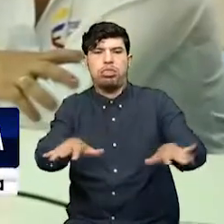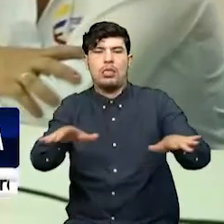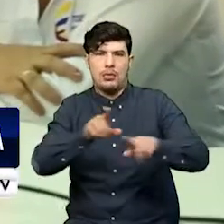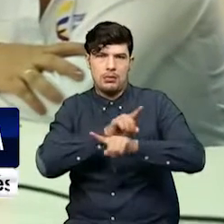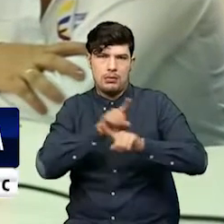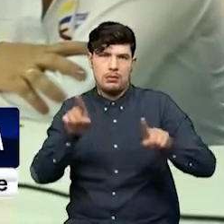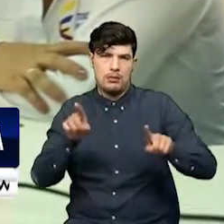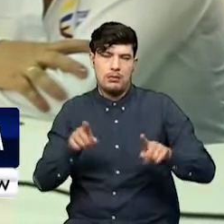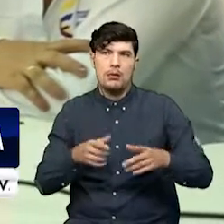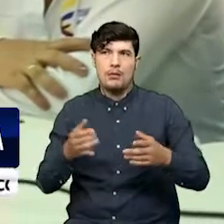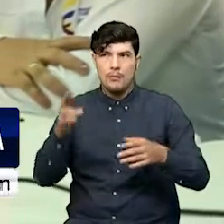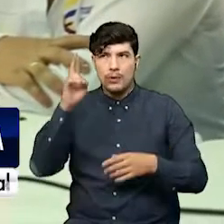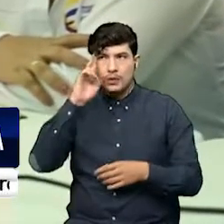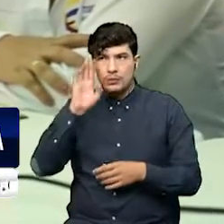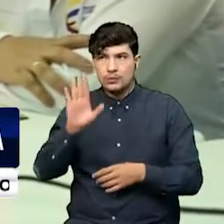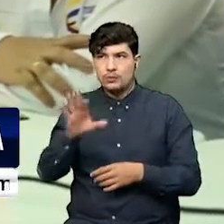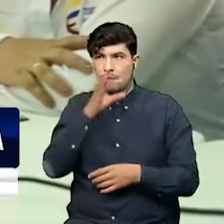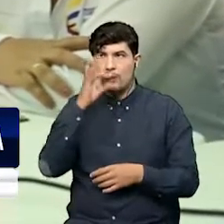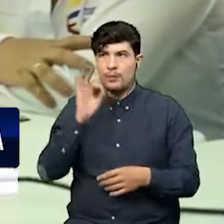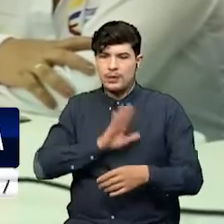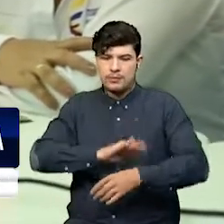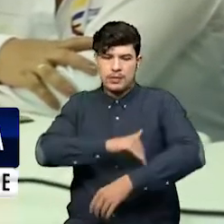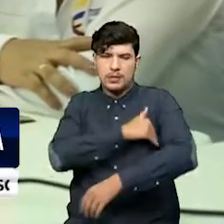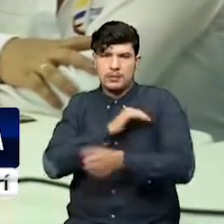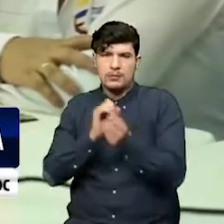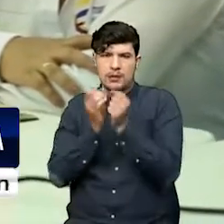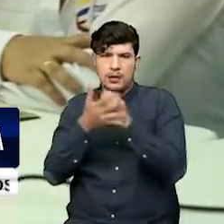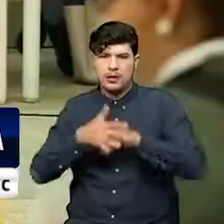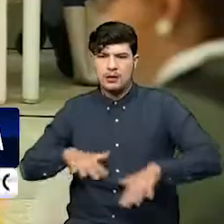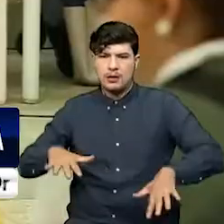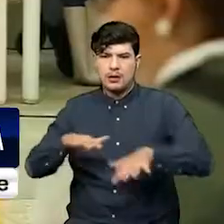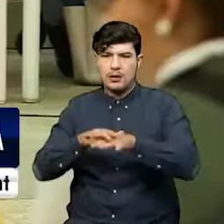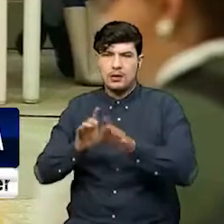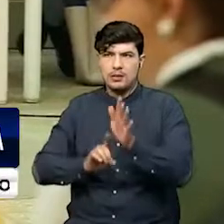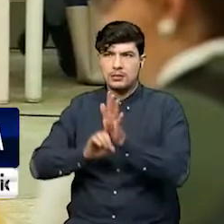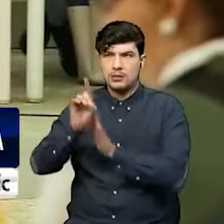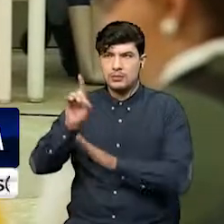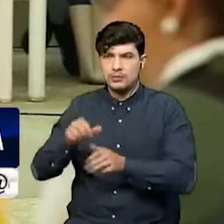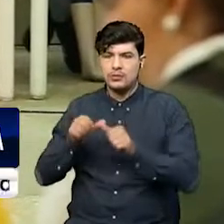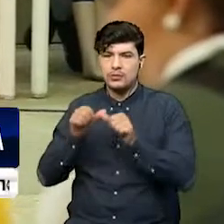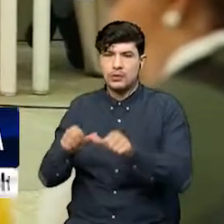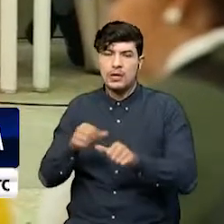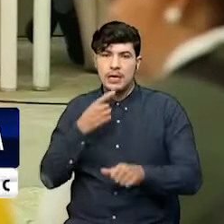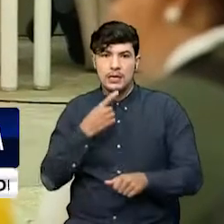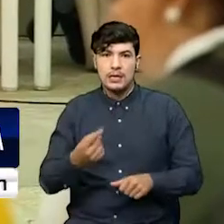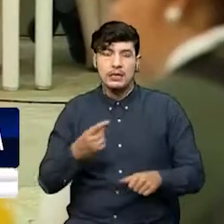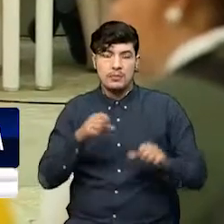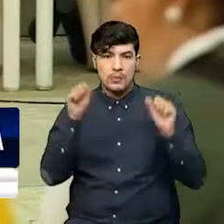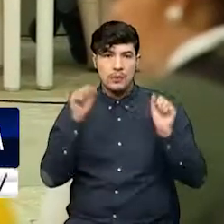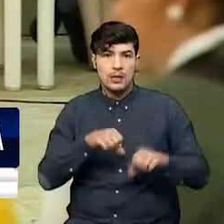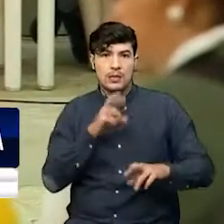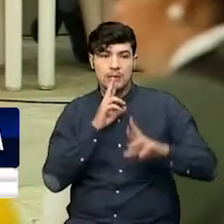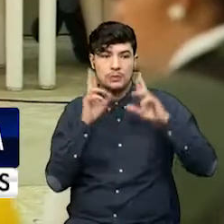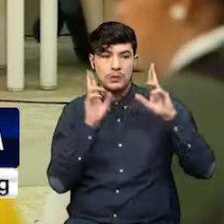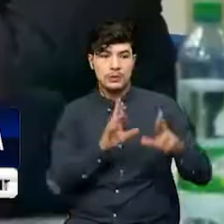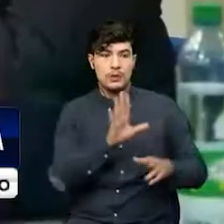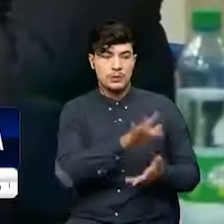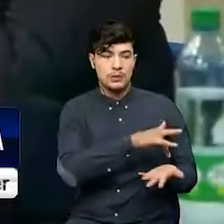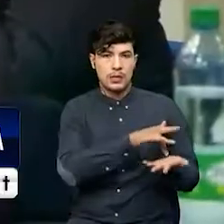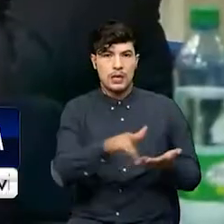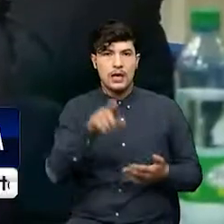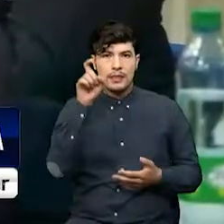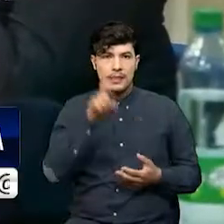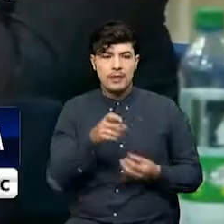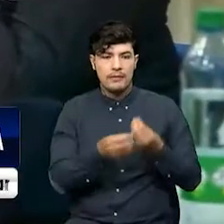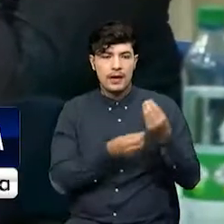finalmente fue el ministro de ambiente y desarrollo sostenible quien determinó que las deliberaciones para responder a la emergencia deben